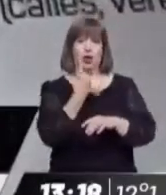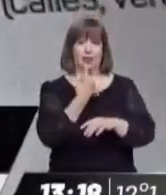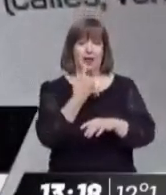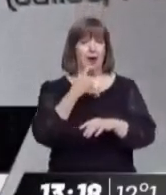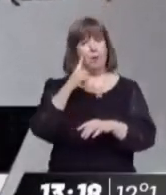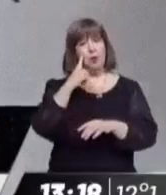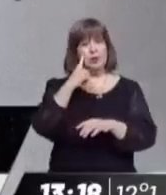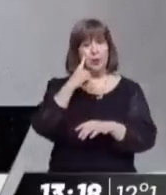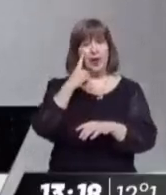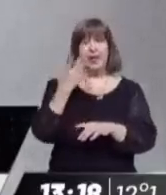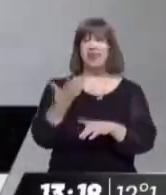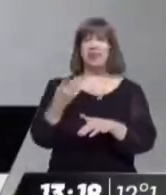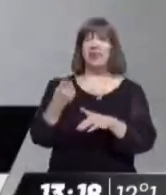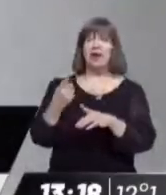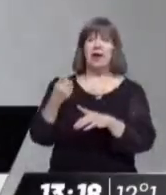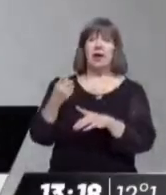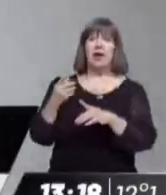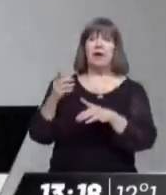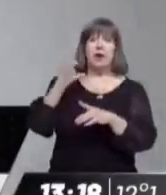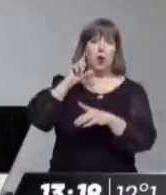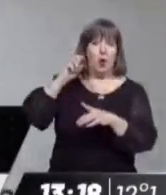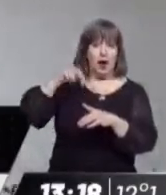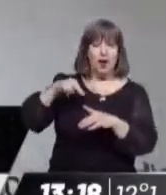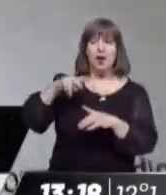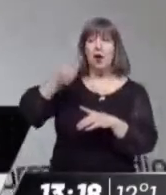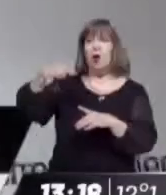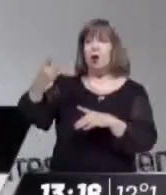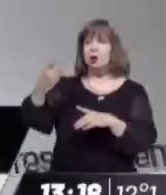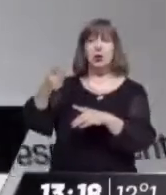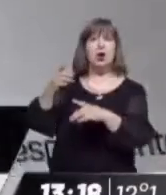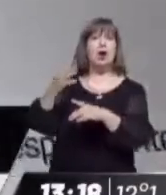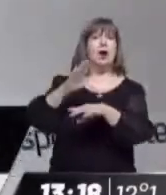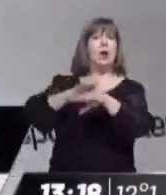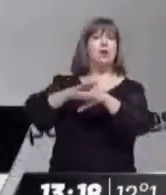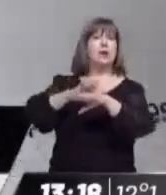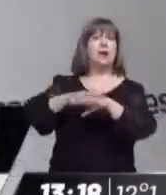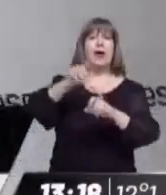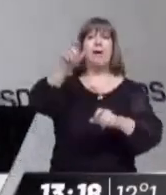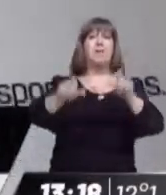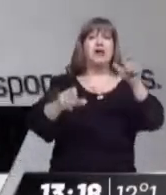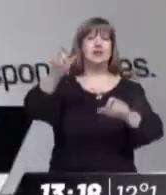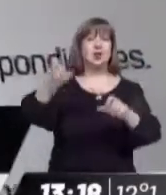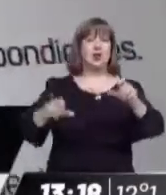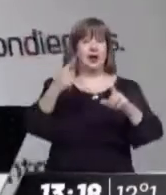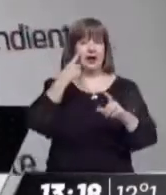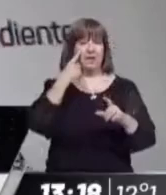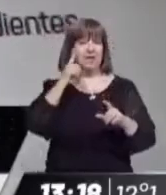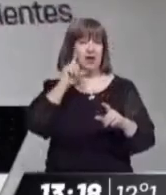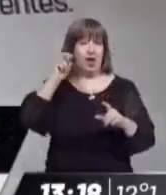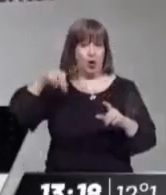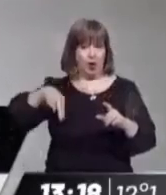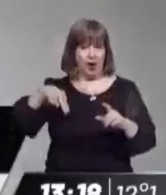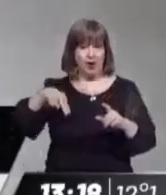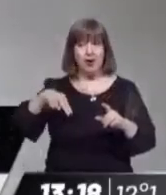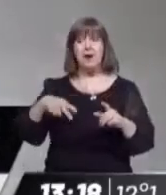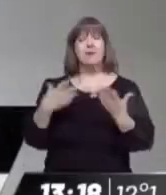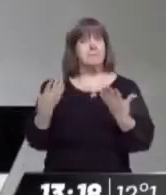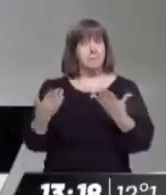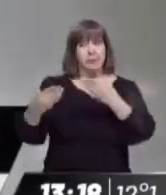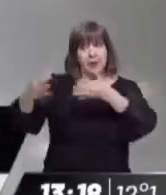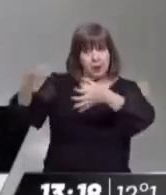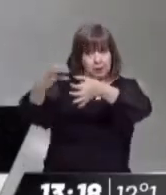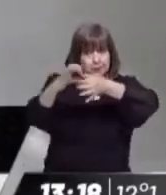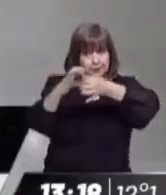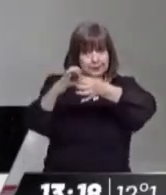municipio pero es un trabajo mancomunado nosotros buscamos permanentemente amigar al vecino con la municipalidad porque los